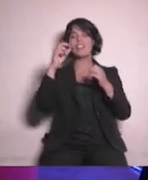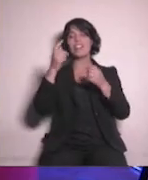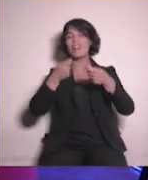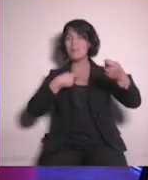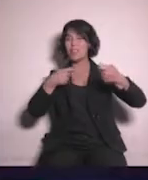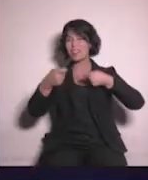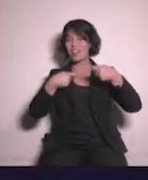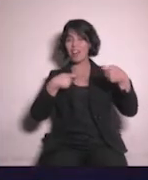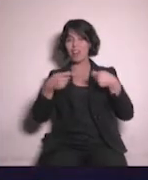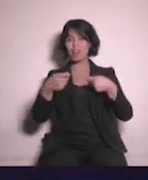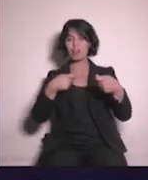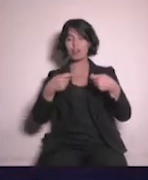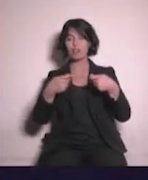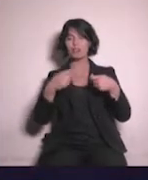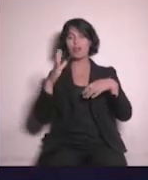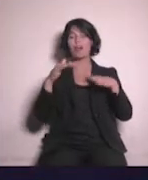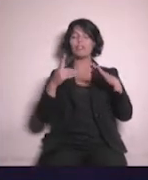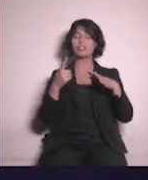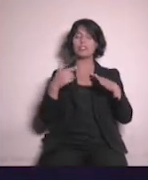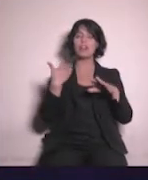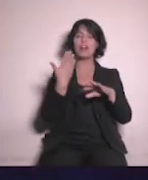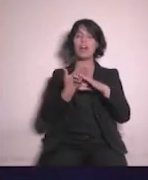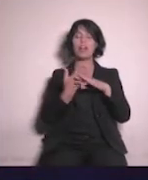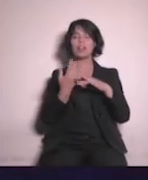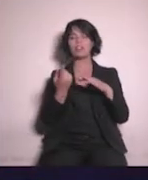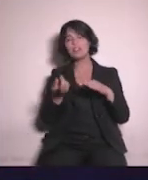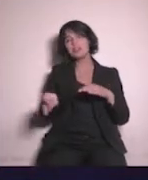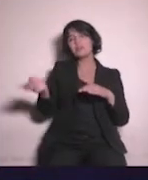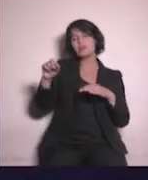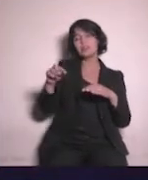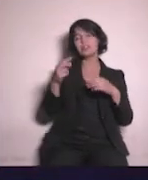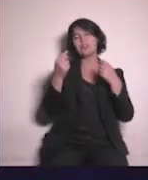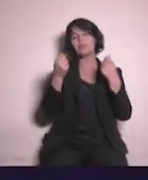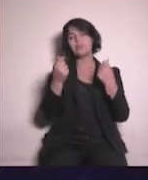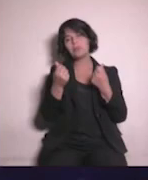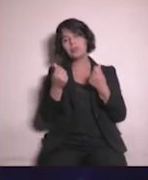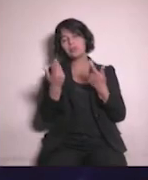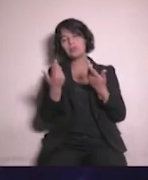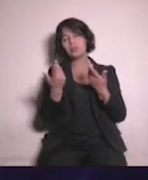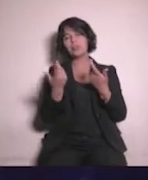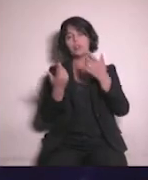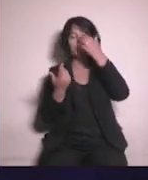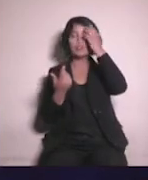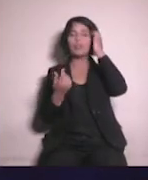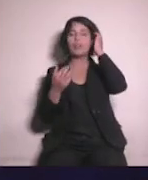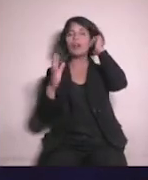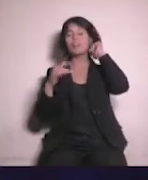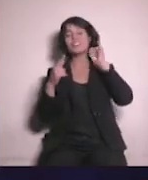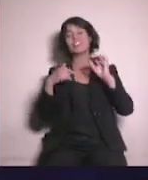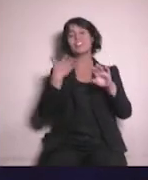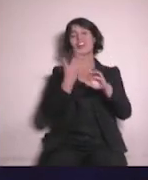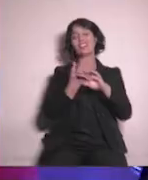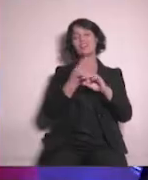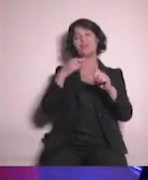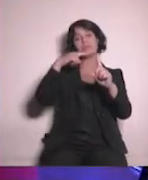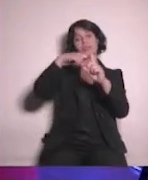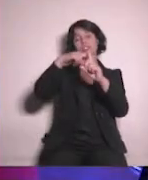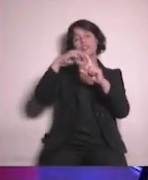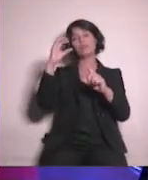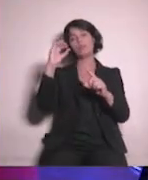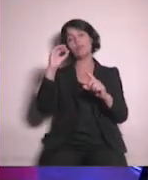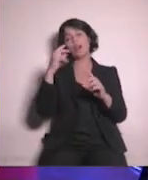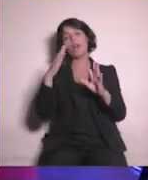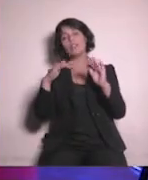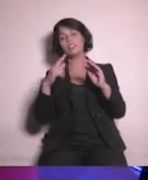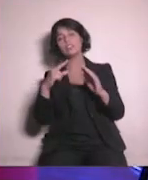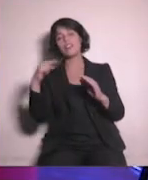de bonanza, van a tener retornos sobre lo normal. Los años de crisis van a tener retornos negativos, probablemente muchos de ellos.